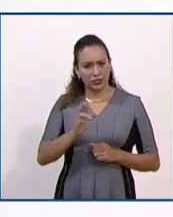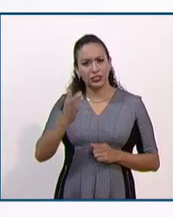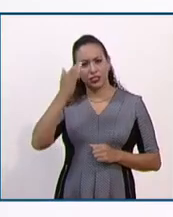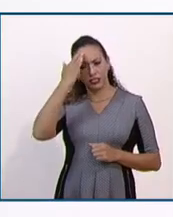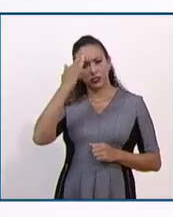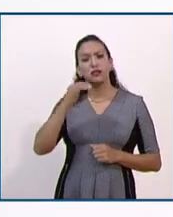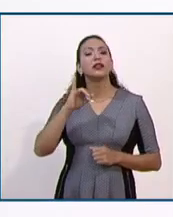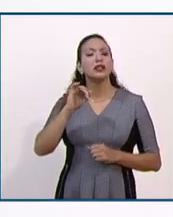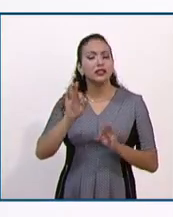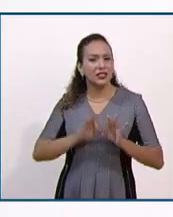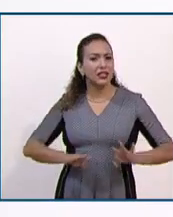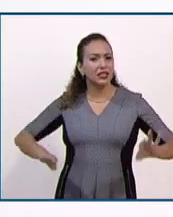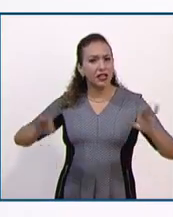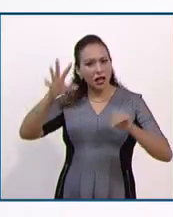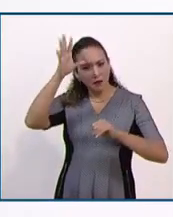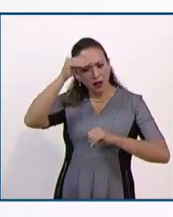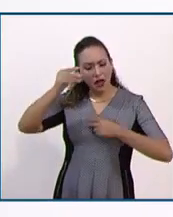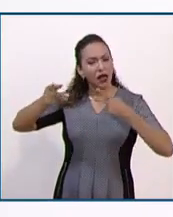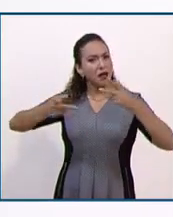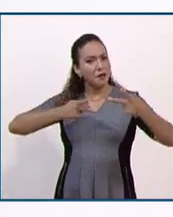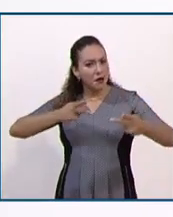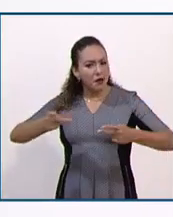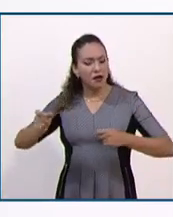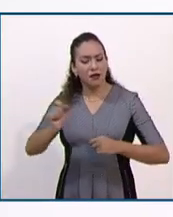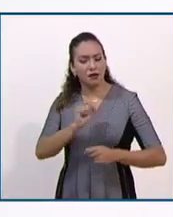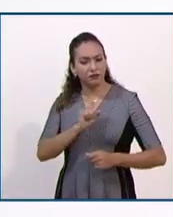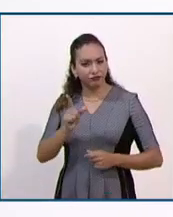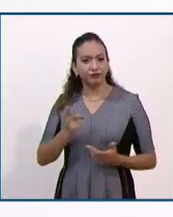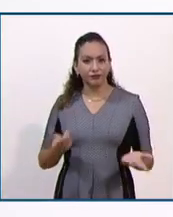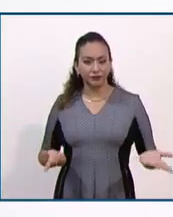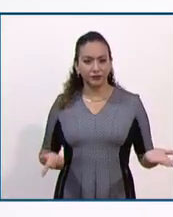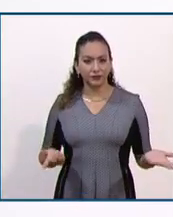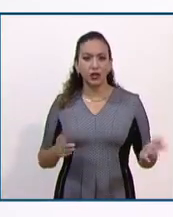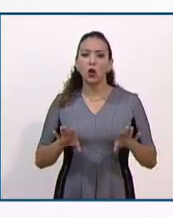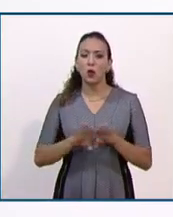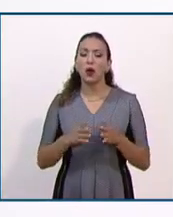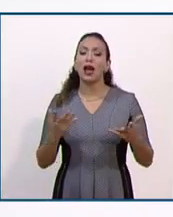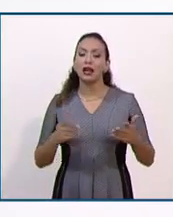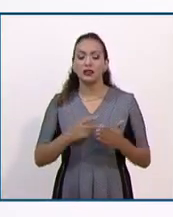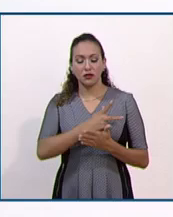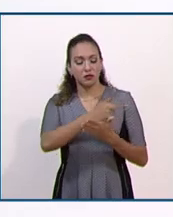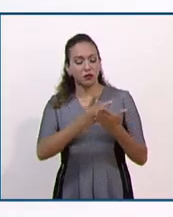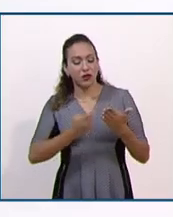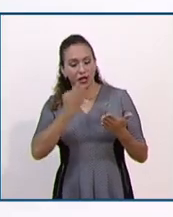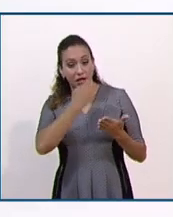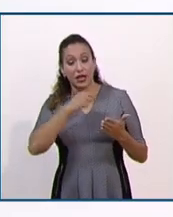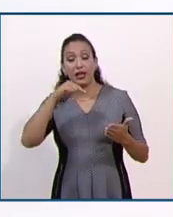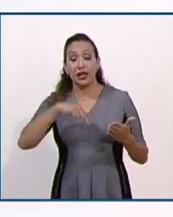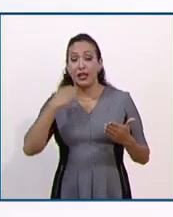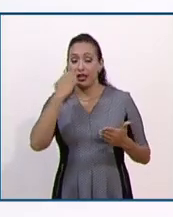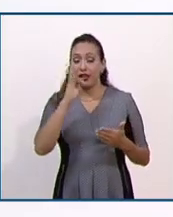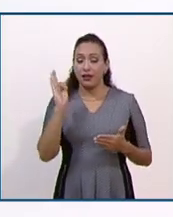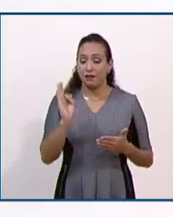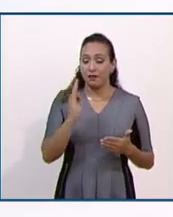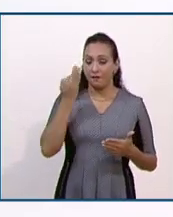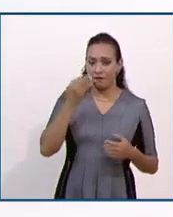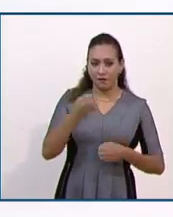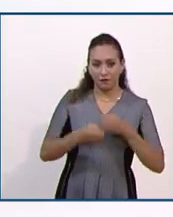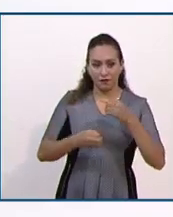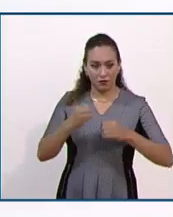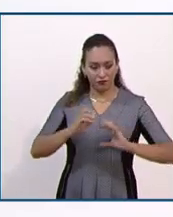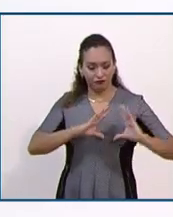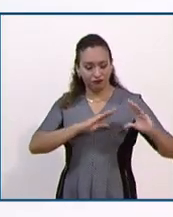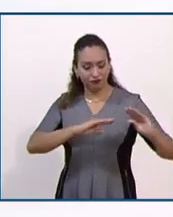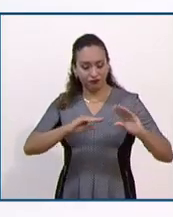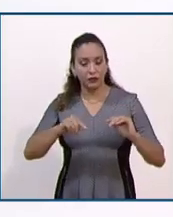importancia de la formación. Es un momento en el que a través de un programa académico, la Escuela Federal de Formación Judicial se